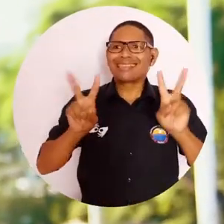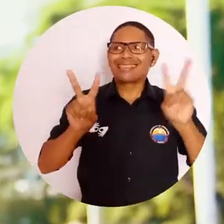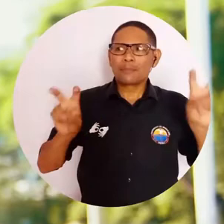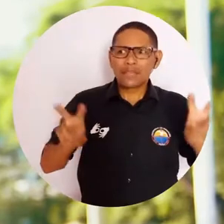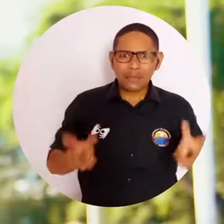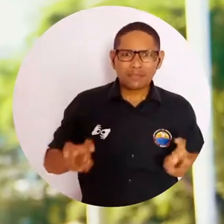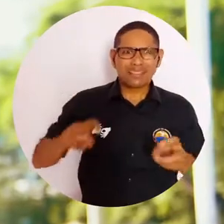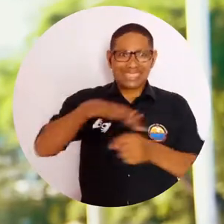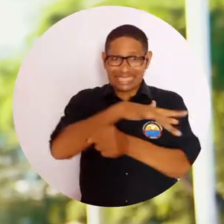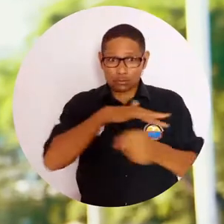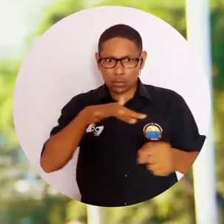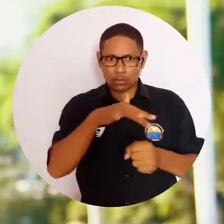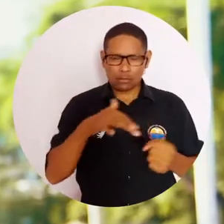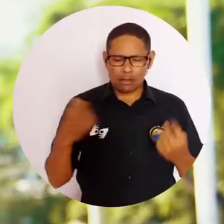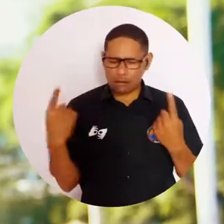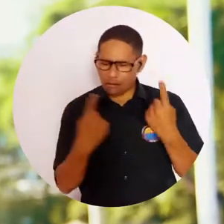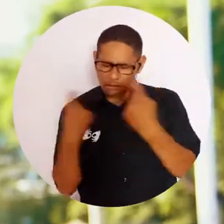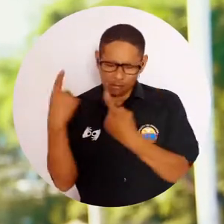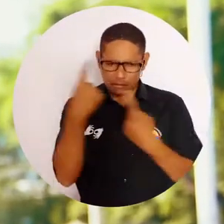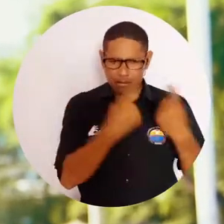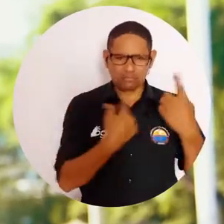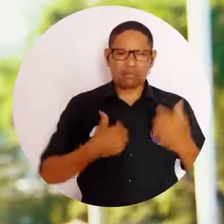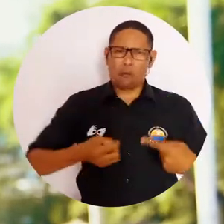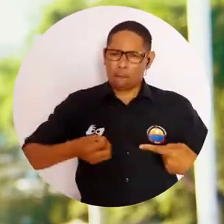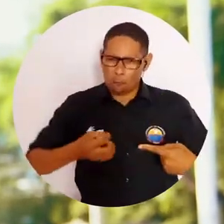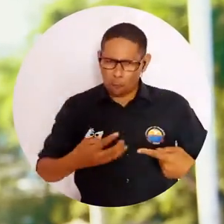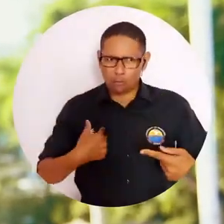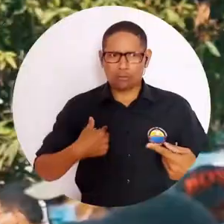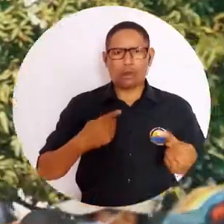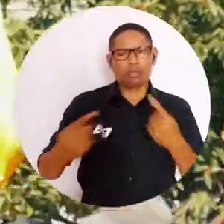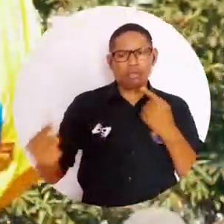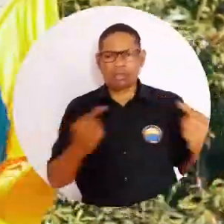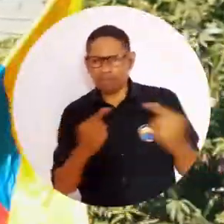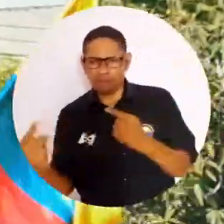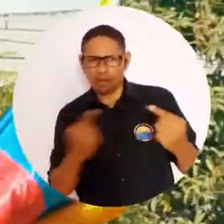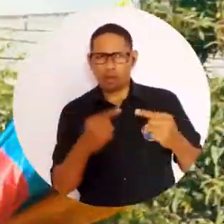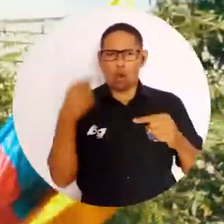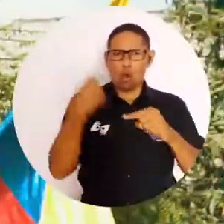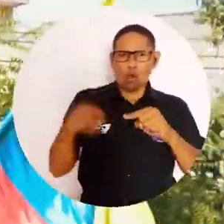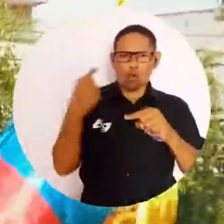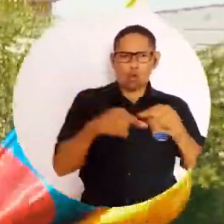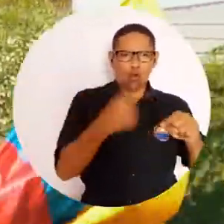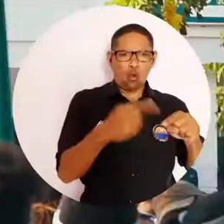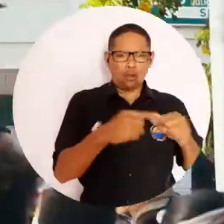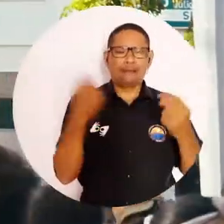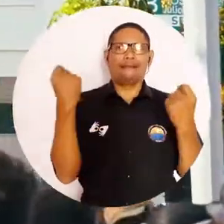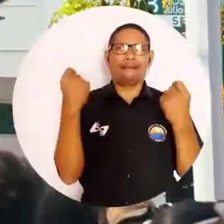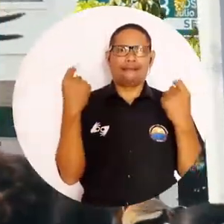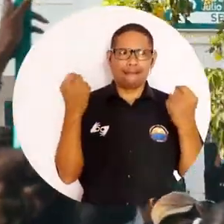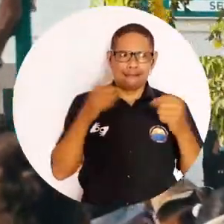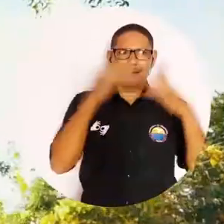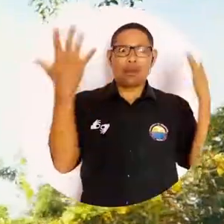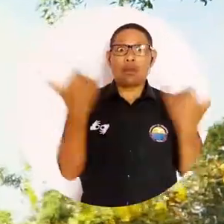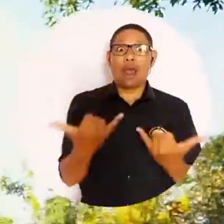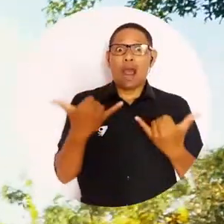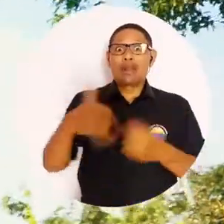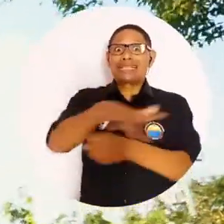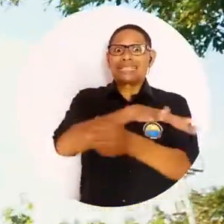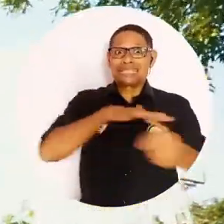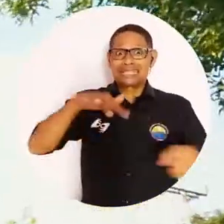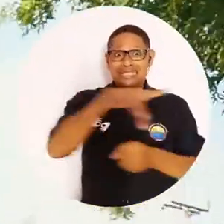asamblea permanente, tratando estos temas al interior de nuestras aulas, colocando eventos como foros y debates para que los estudiantes puedan